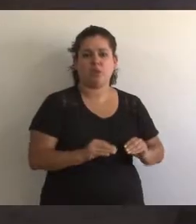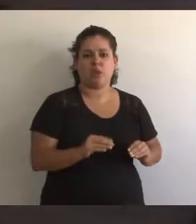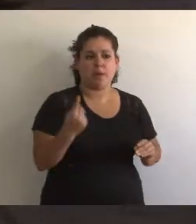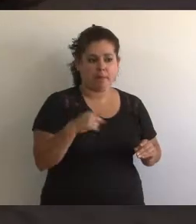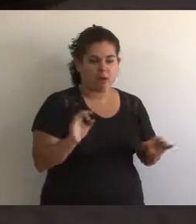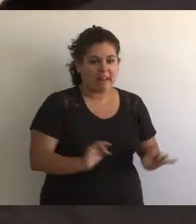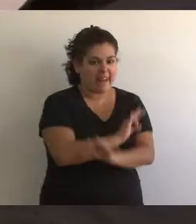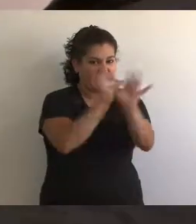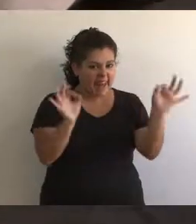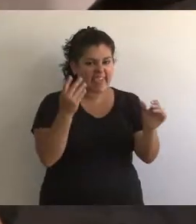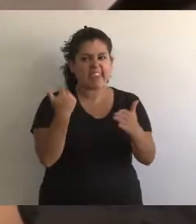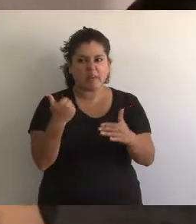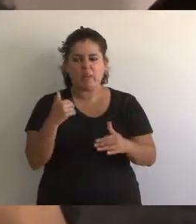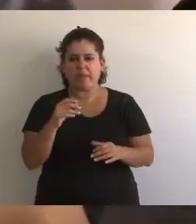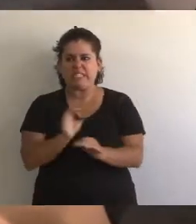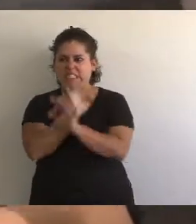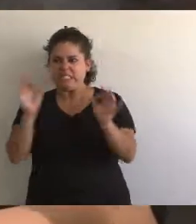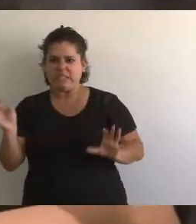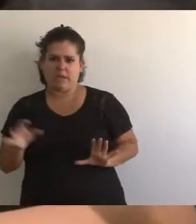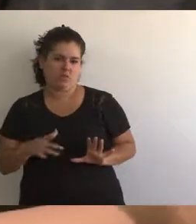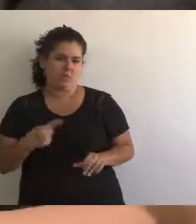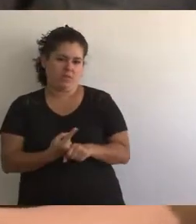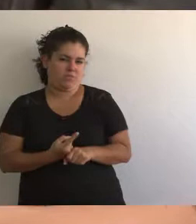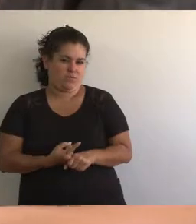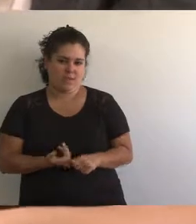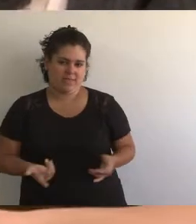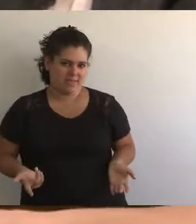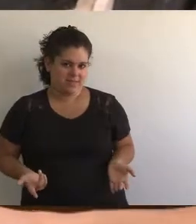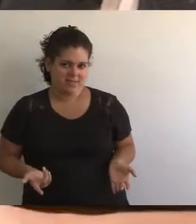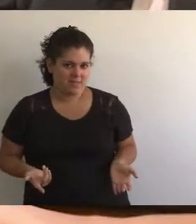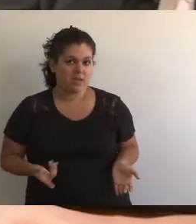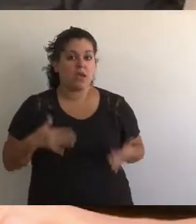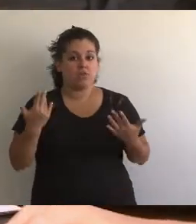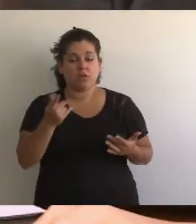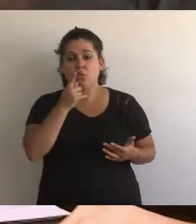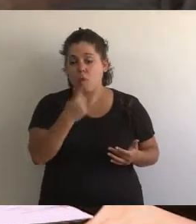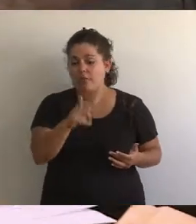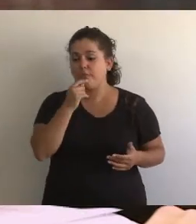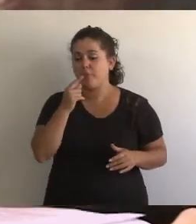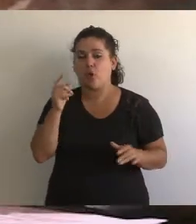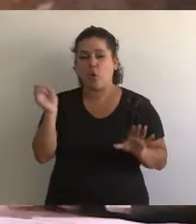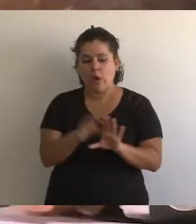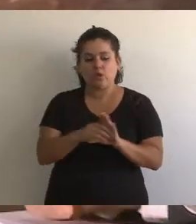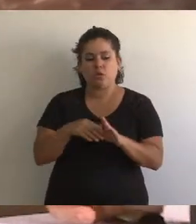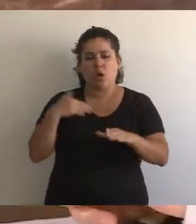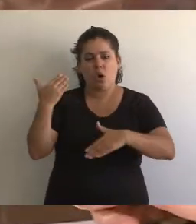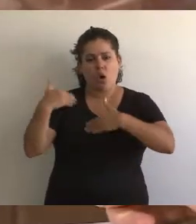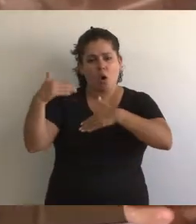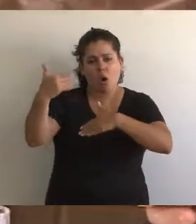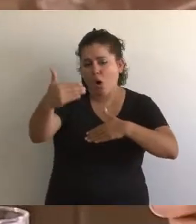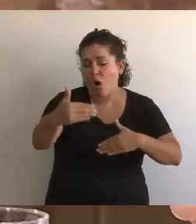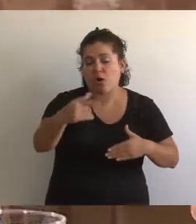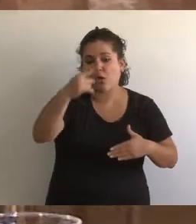basura, pero nadie puede evitar no generar basura. Entonces, cuando llega al último ciclo, a ver